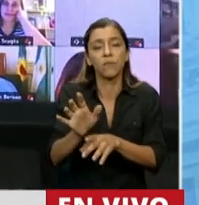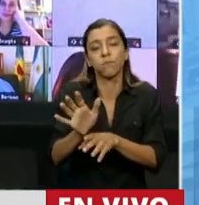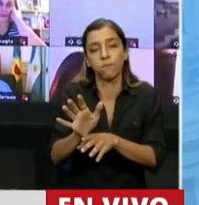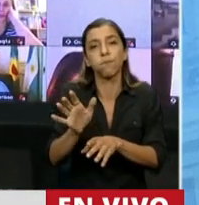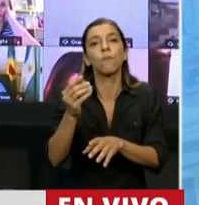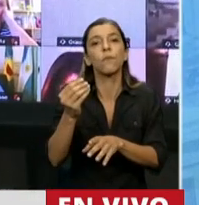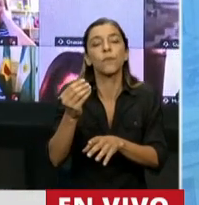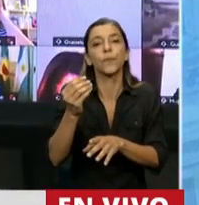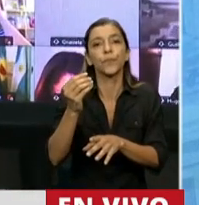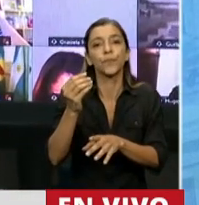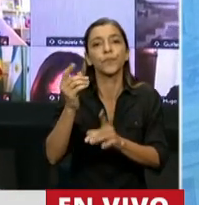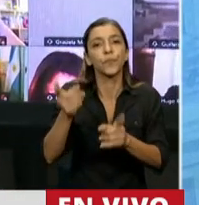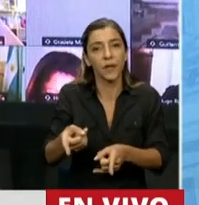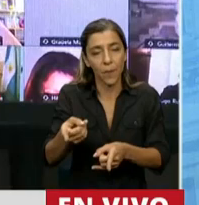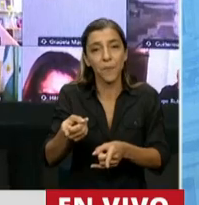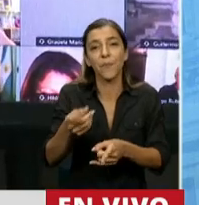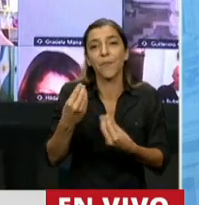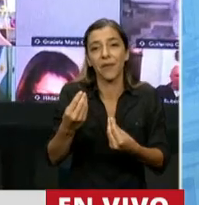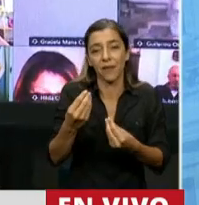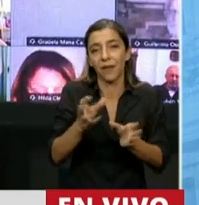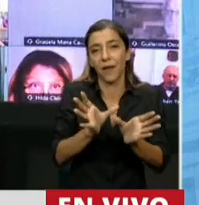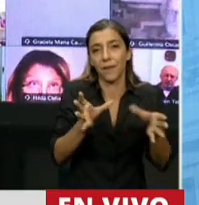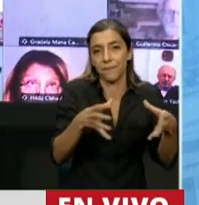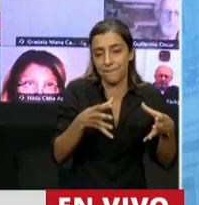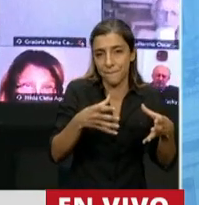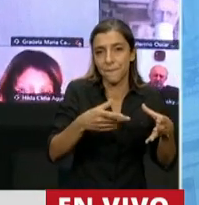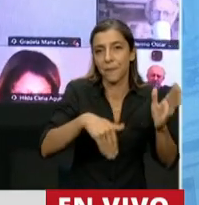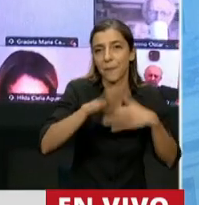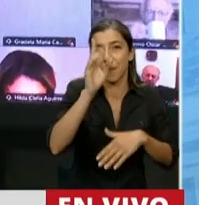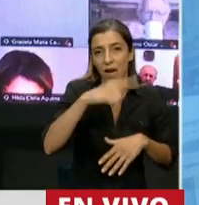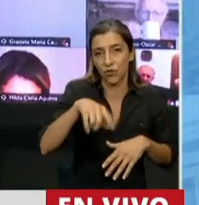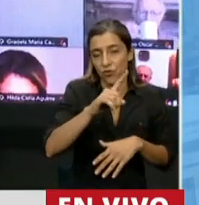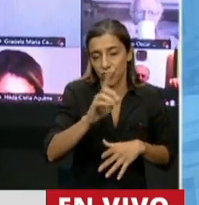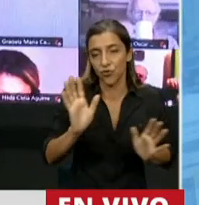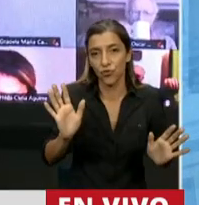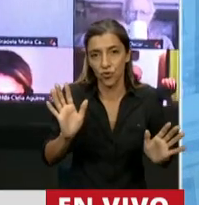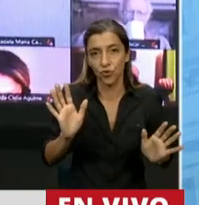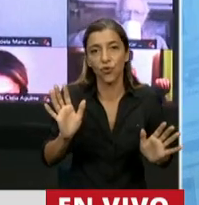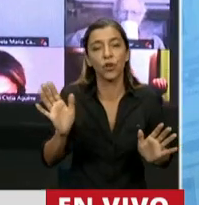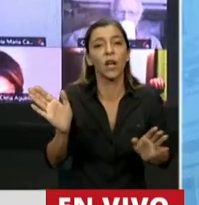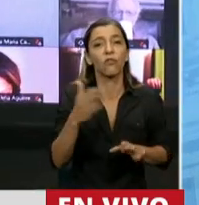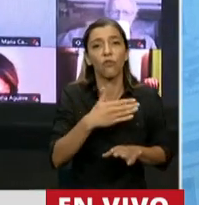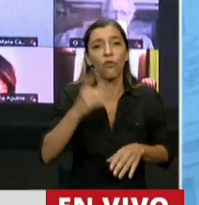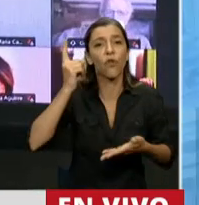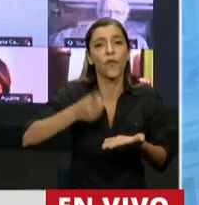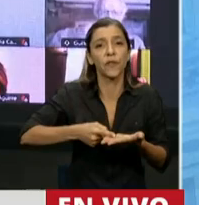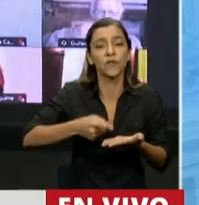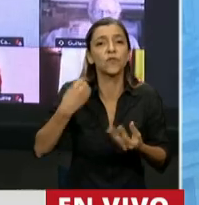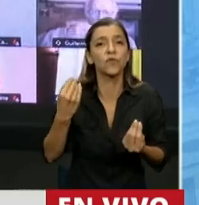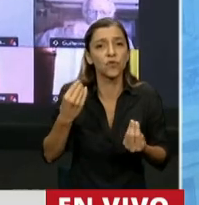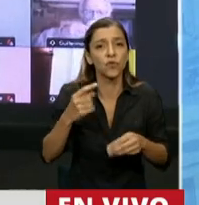una mayoría muy simple y muy exigua, prorrogar el